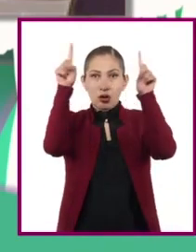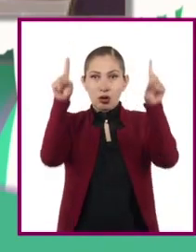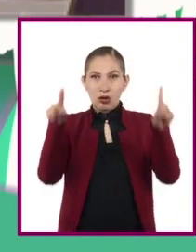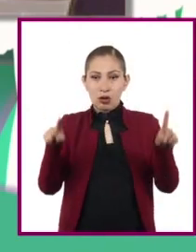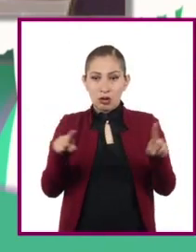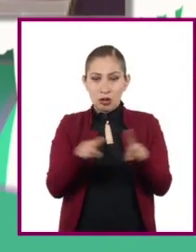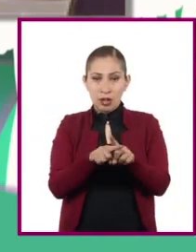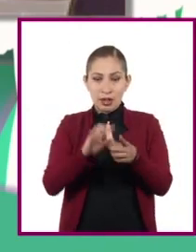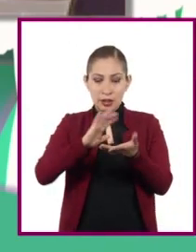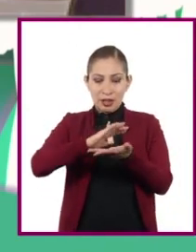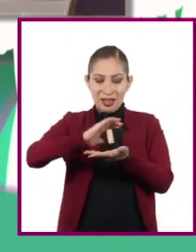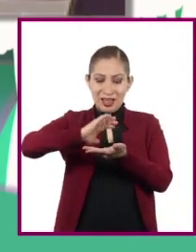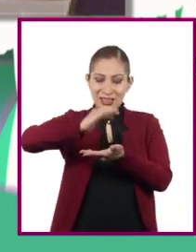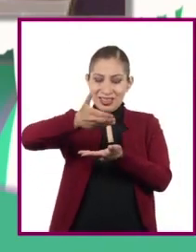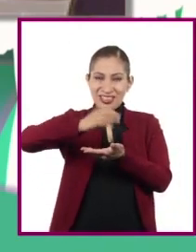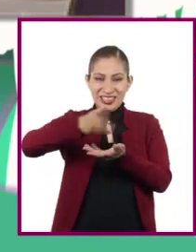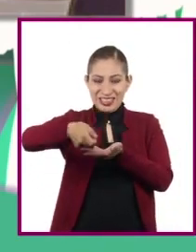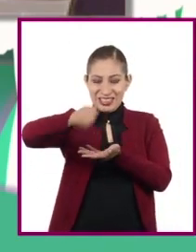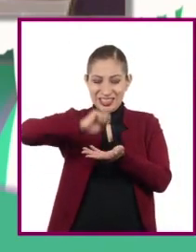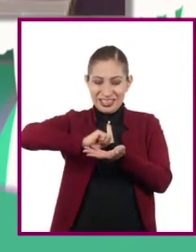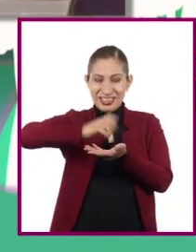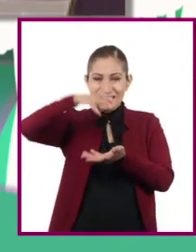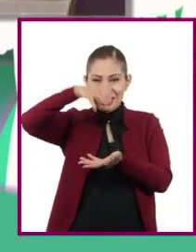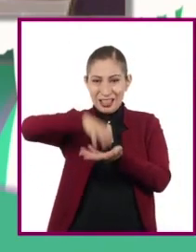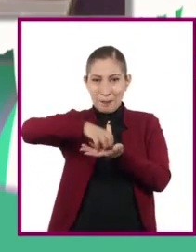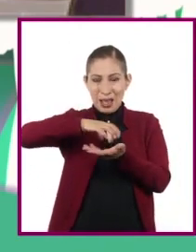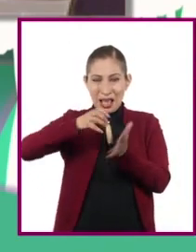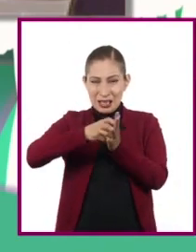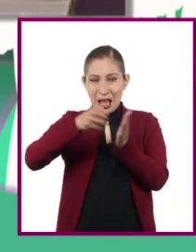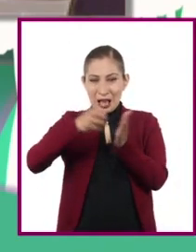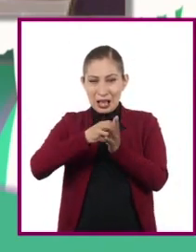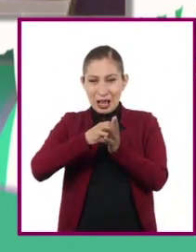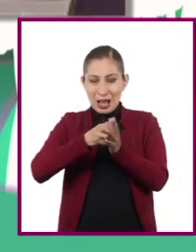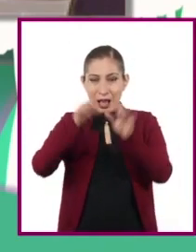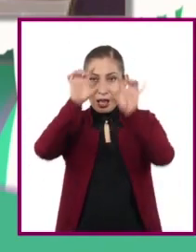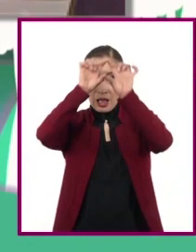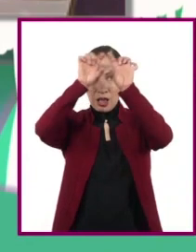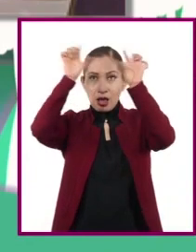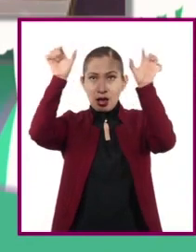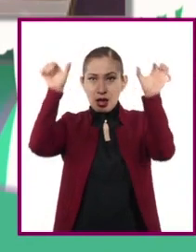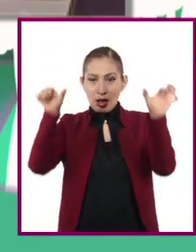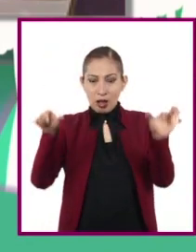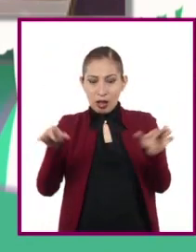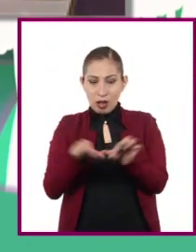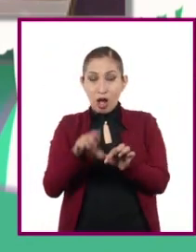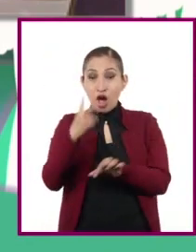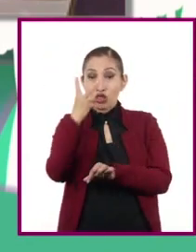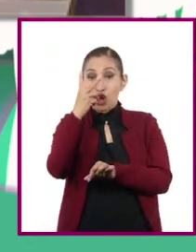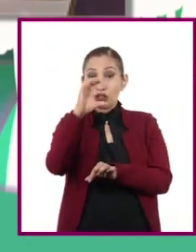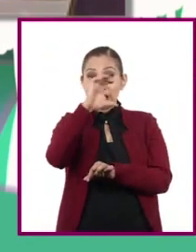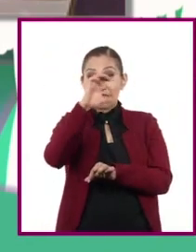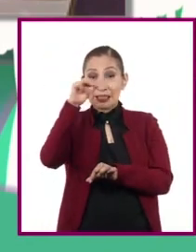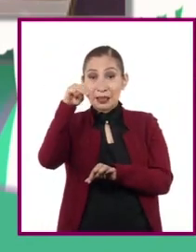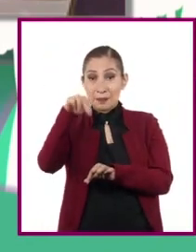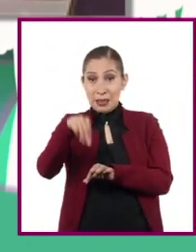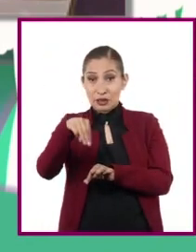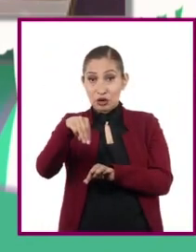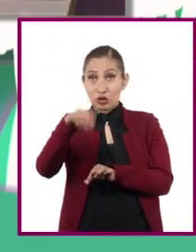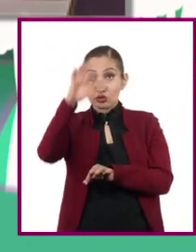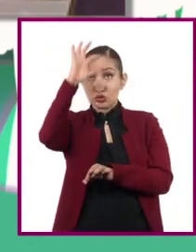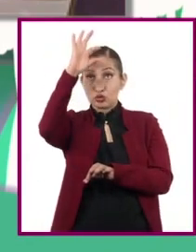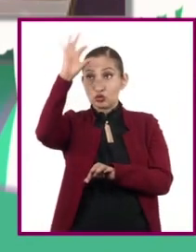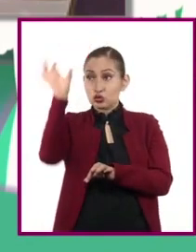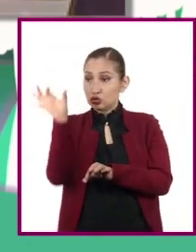rectángulo en la tapa de la caja, dejando en las orillas un espacio de 2 centímetros